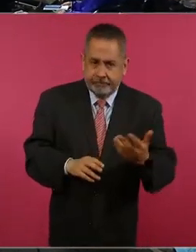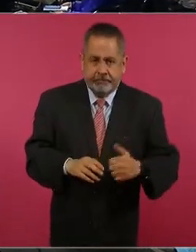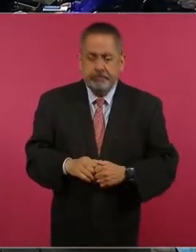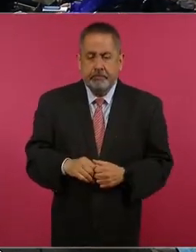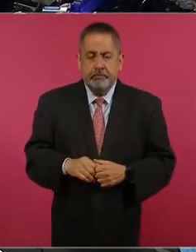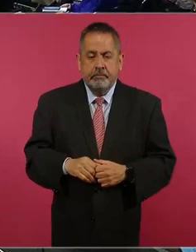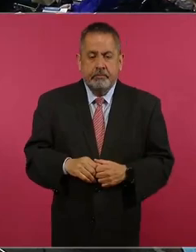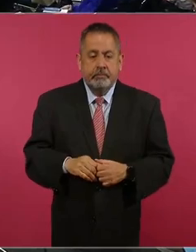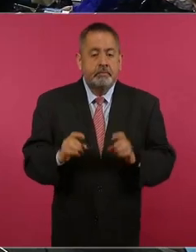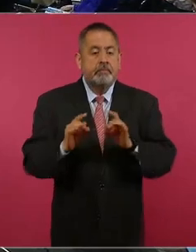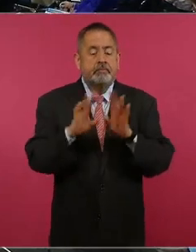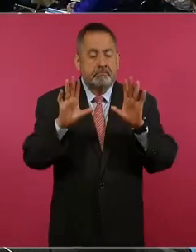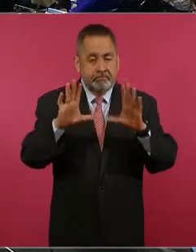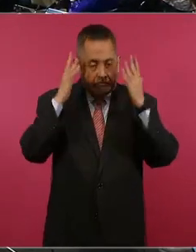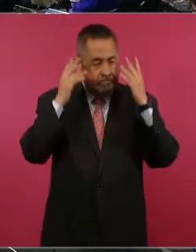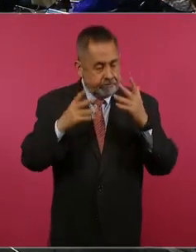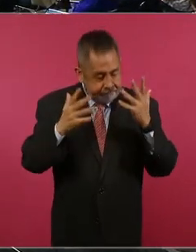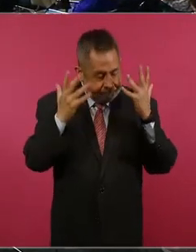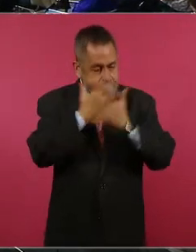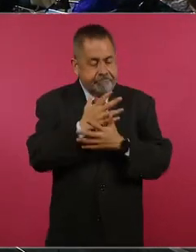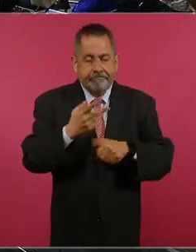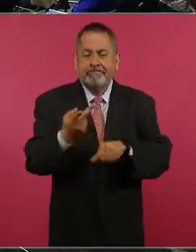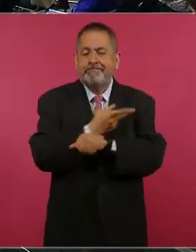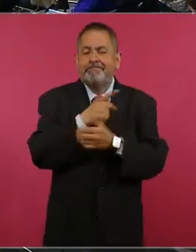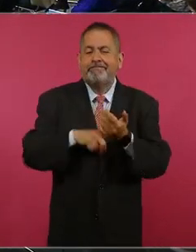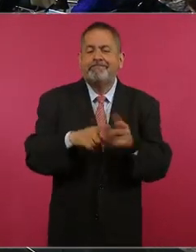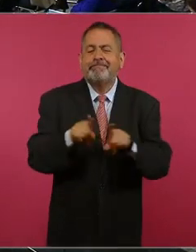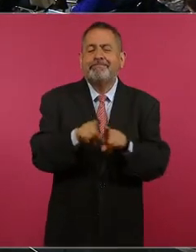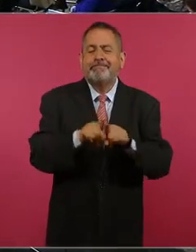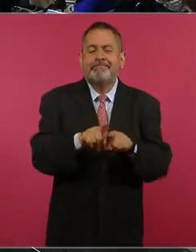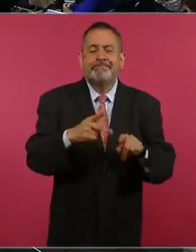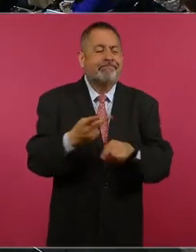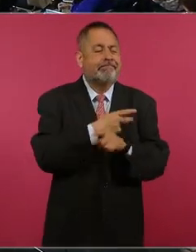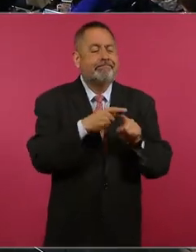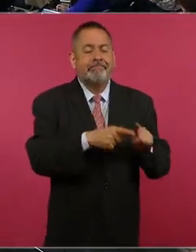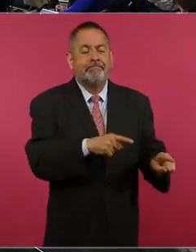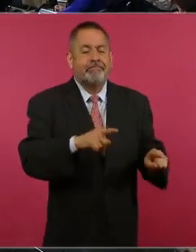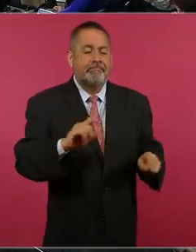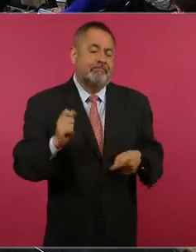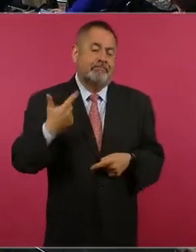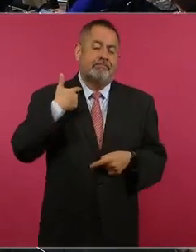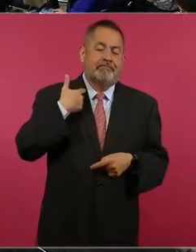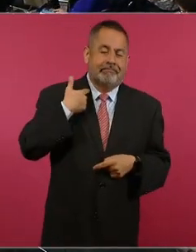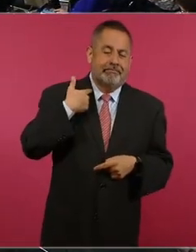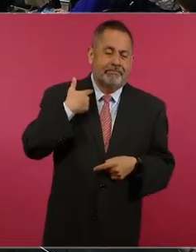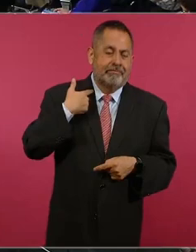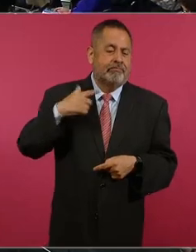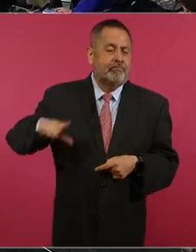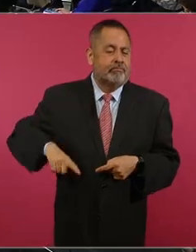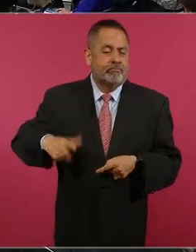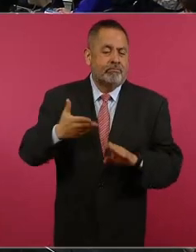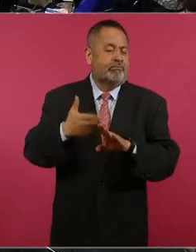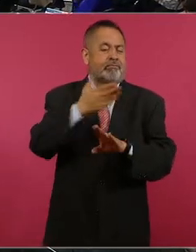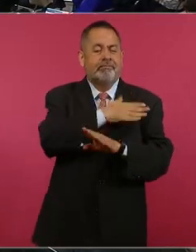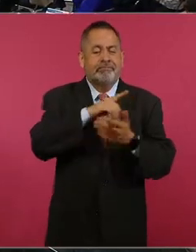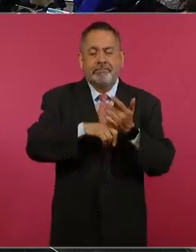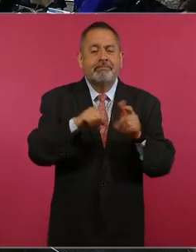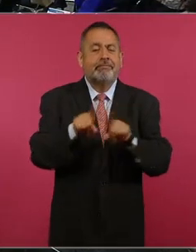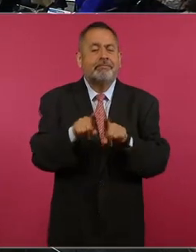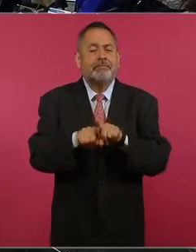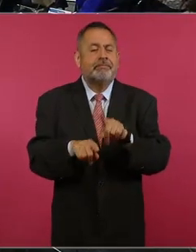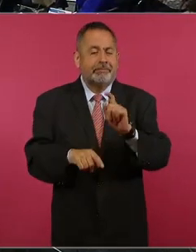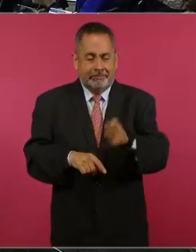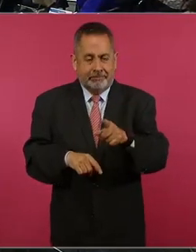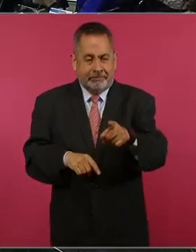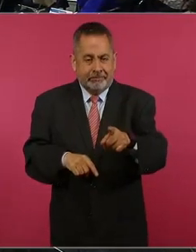y nos sucede algo parecido a lo que pasó en el sexenio anterior, de